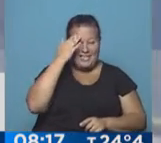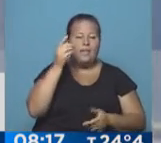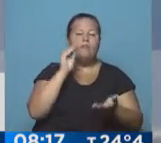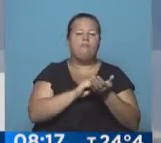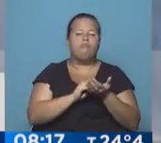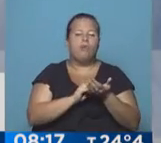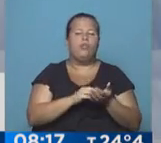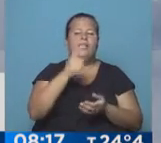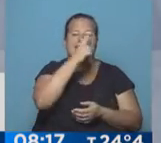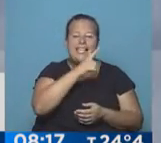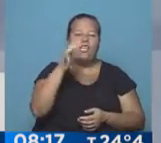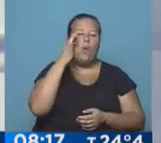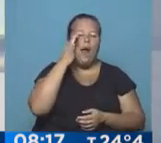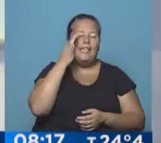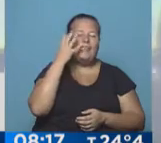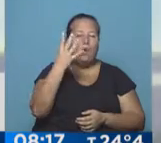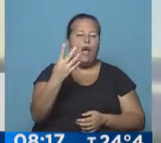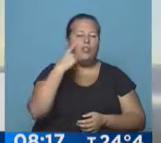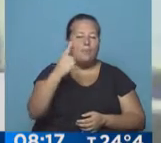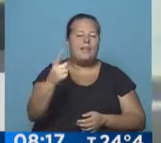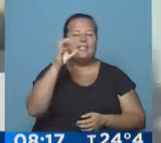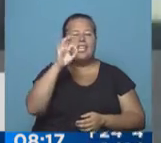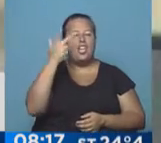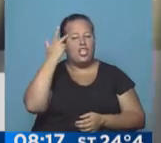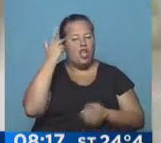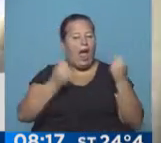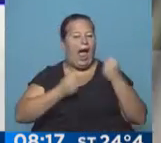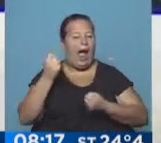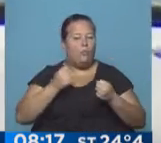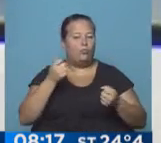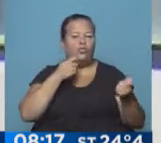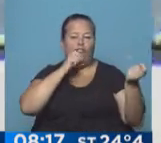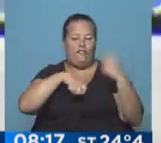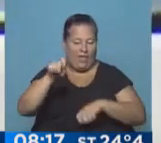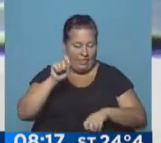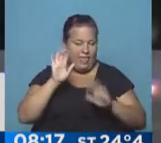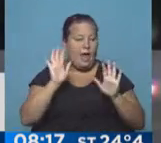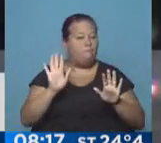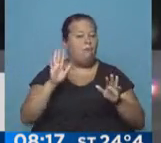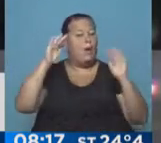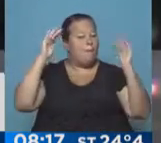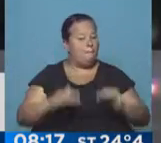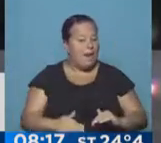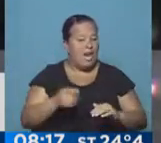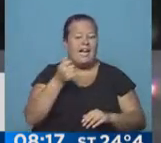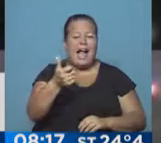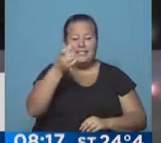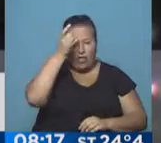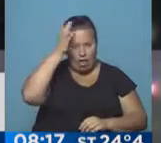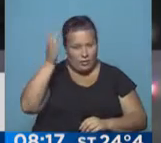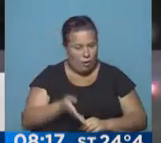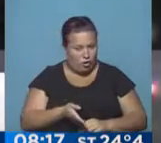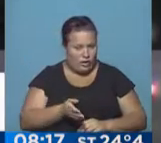registrado 144 mil 18 vehículos comercializados es decir una baja de casi 12